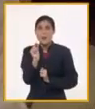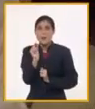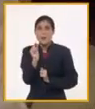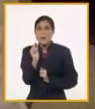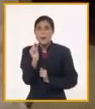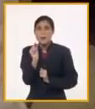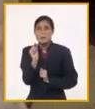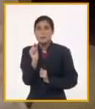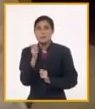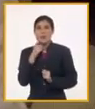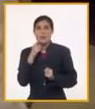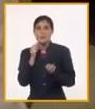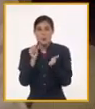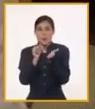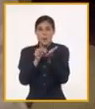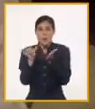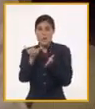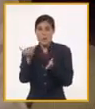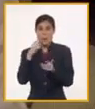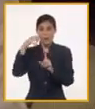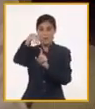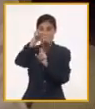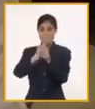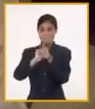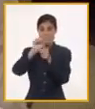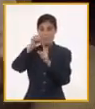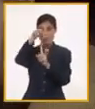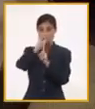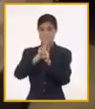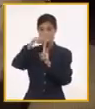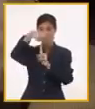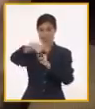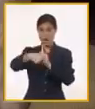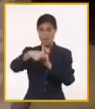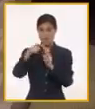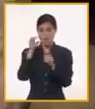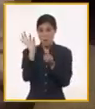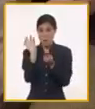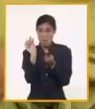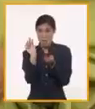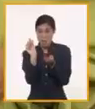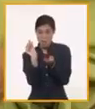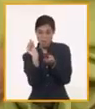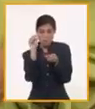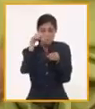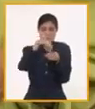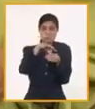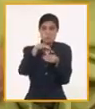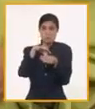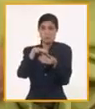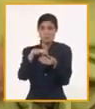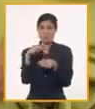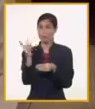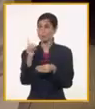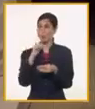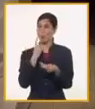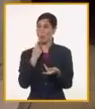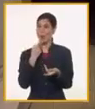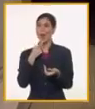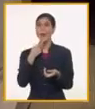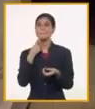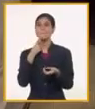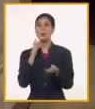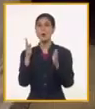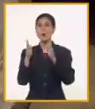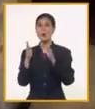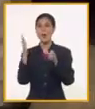creía que la caña se sembraba igual que el maíz. Y yo no sabía que era... Con un trozo de caña. Entonces yo